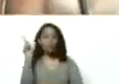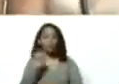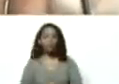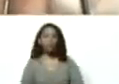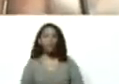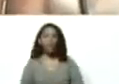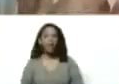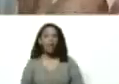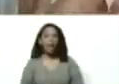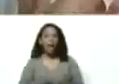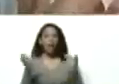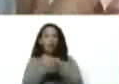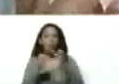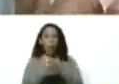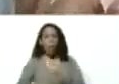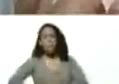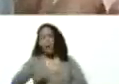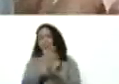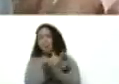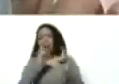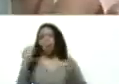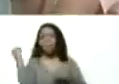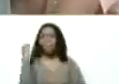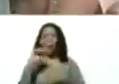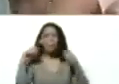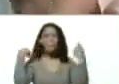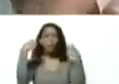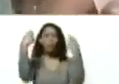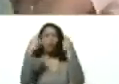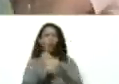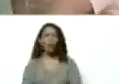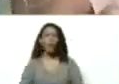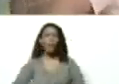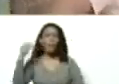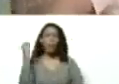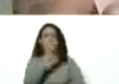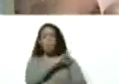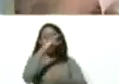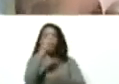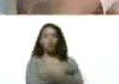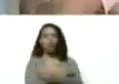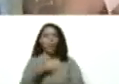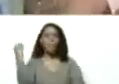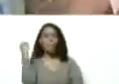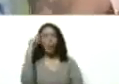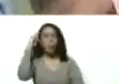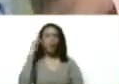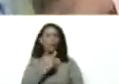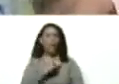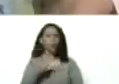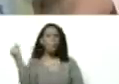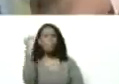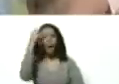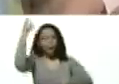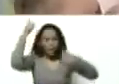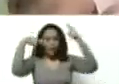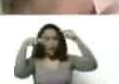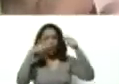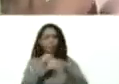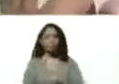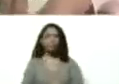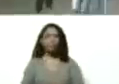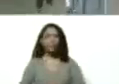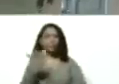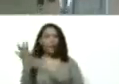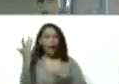partido más democrático más popular más poderoso más bolivariano y más chavista que